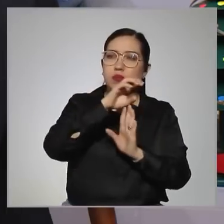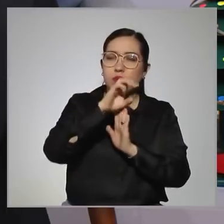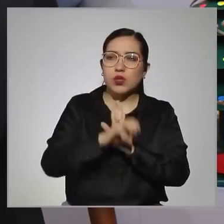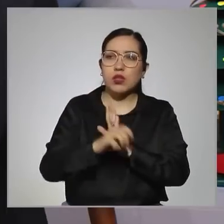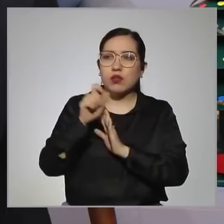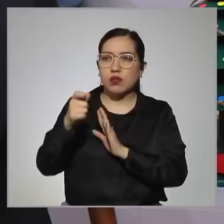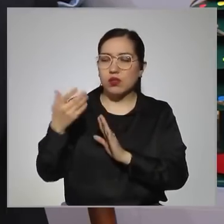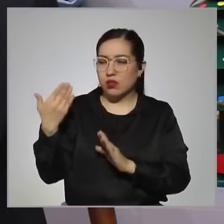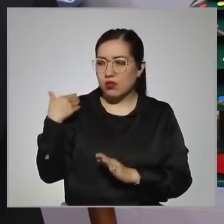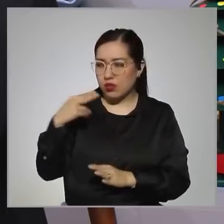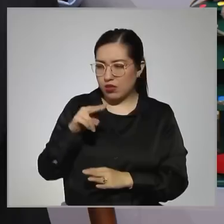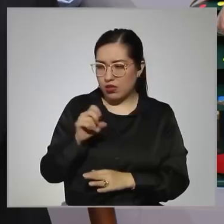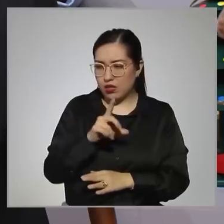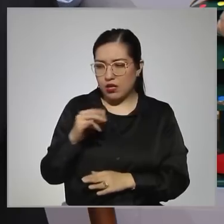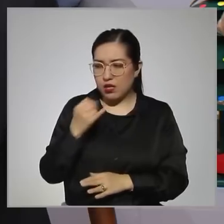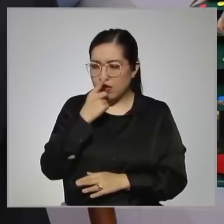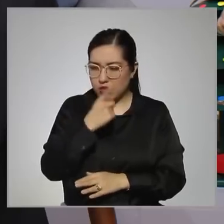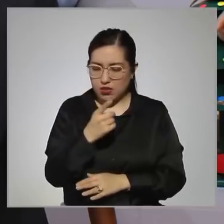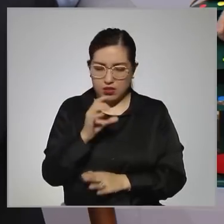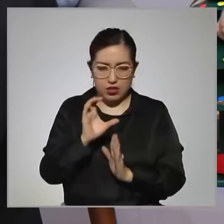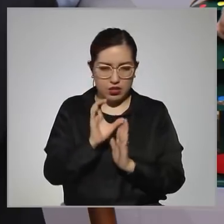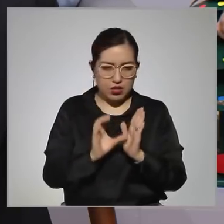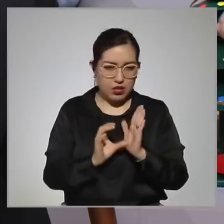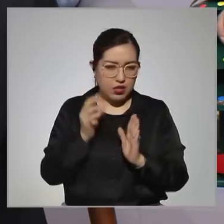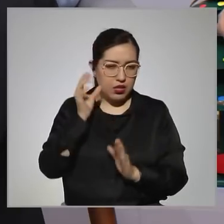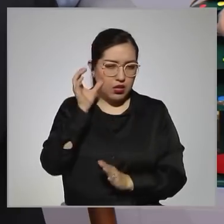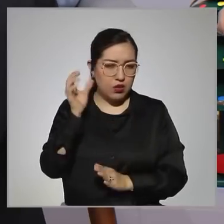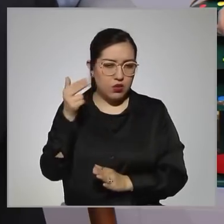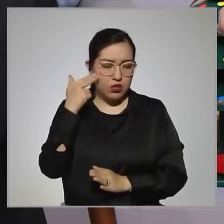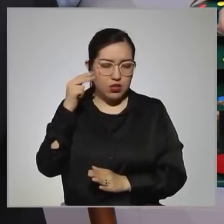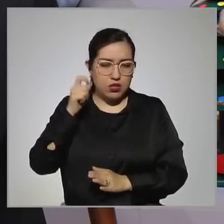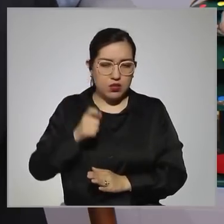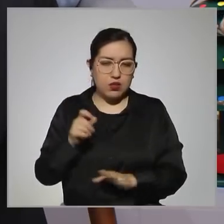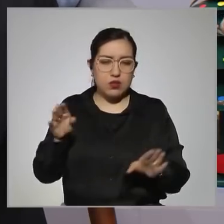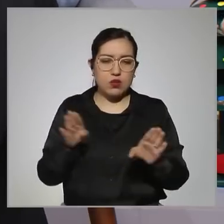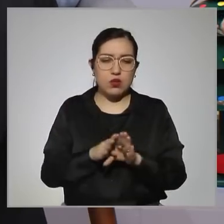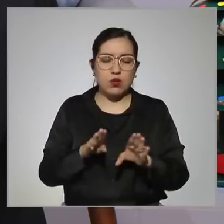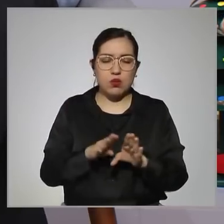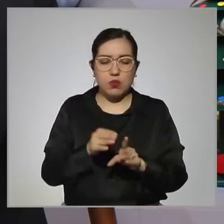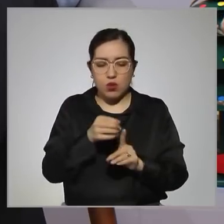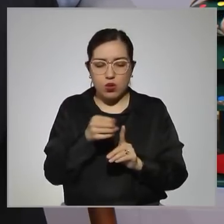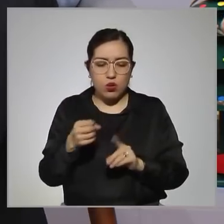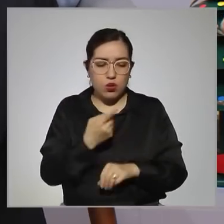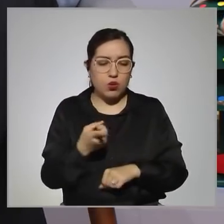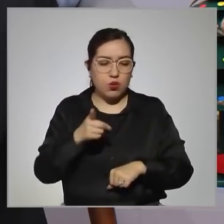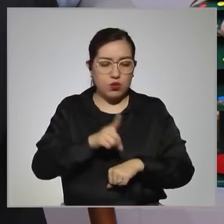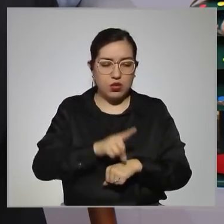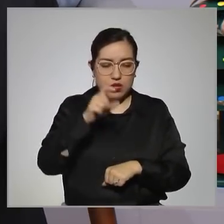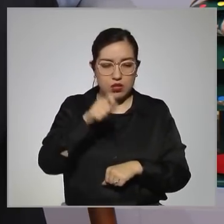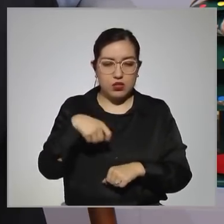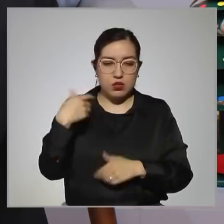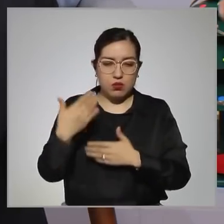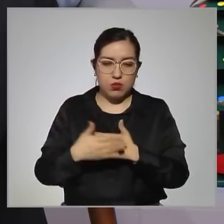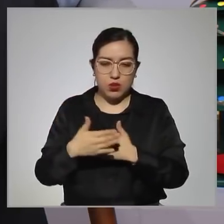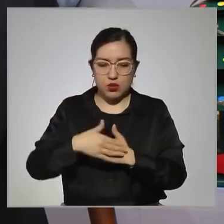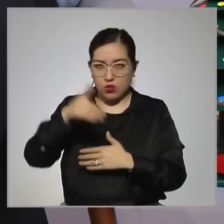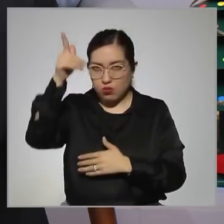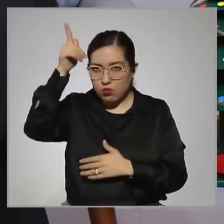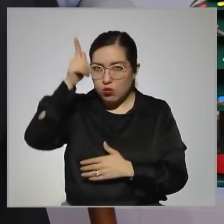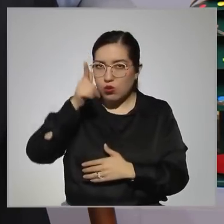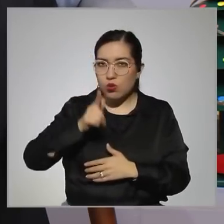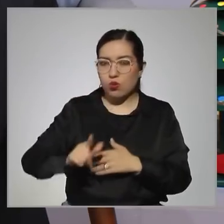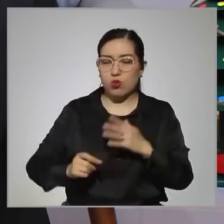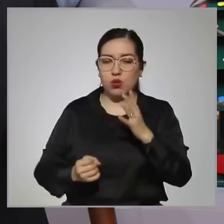que menciona ahorita Nelly del calendario chino, aquí lo que tenemos es que se va a situar un día que va a ser próximo a la luna nueva,